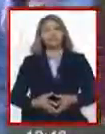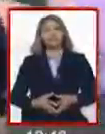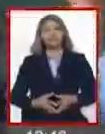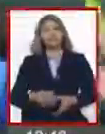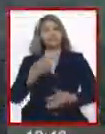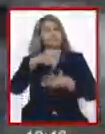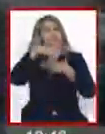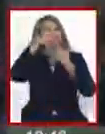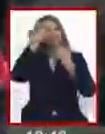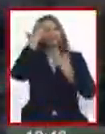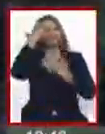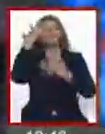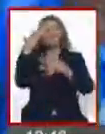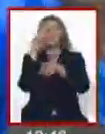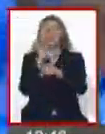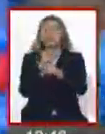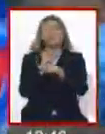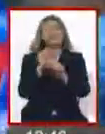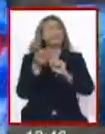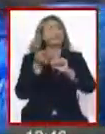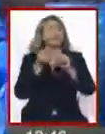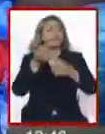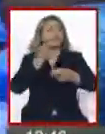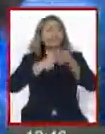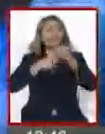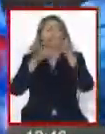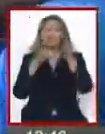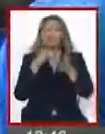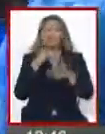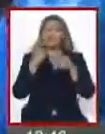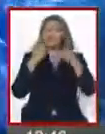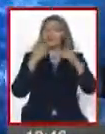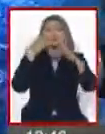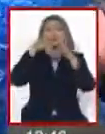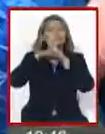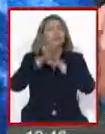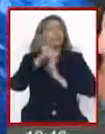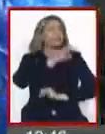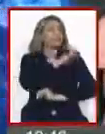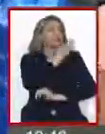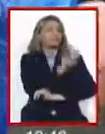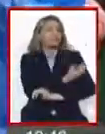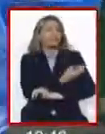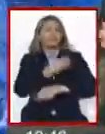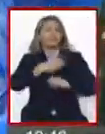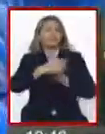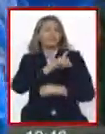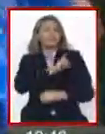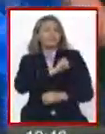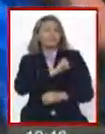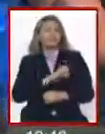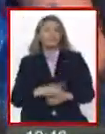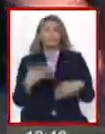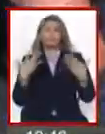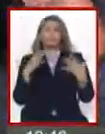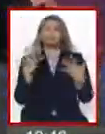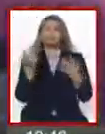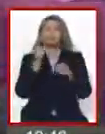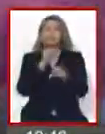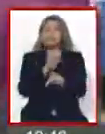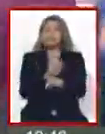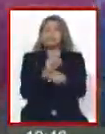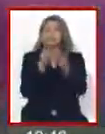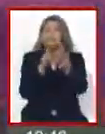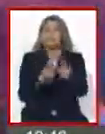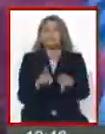furiosos por la detención de sus compañeros comerciantes ambulantes trataron de ingresar por la fuerza a dependencia de la fcc donde fueron llevadas las